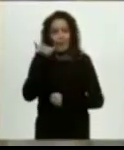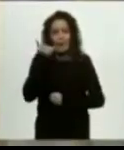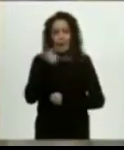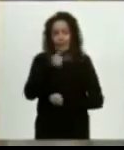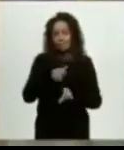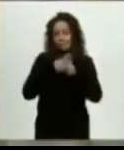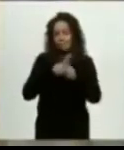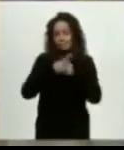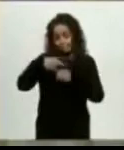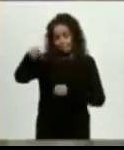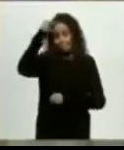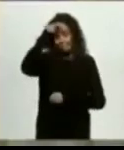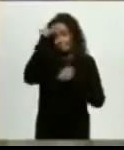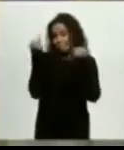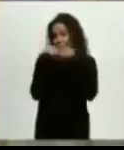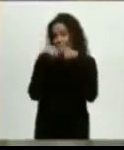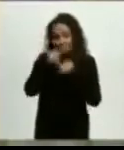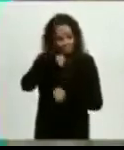yo.